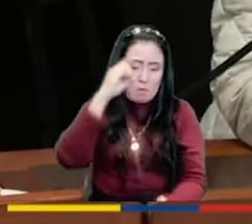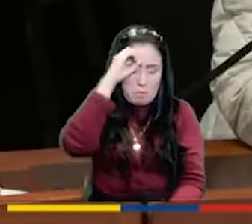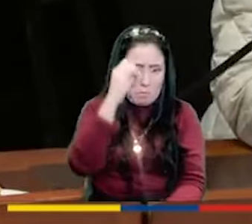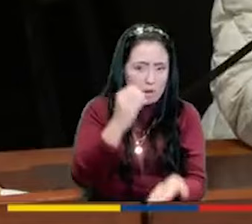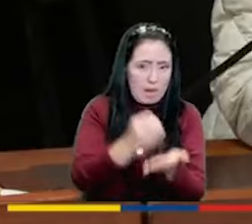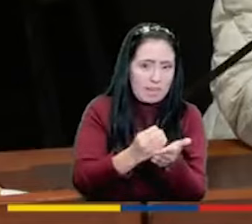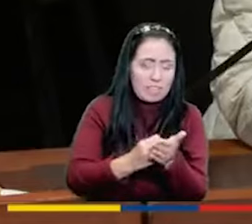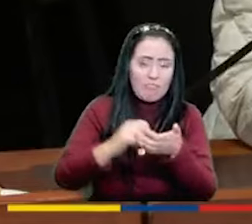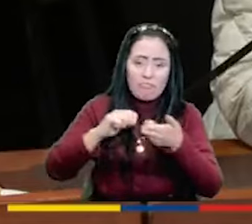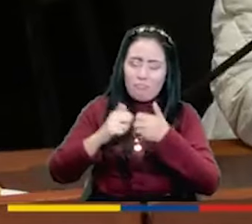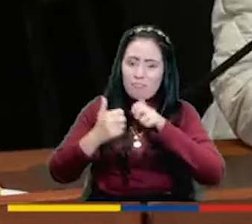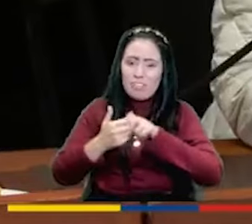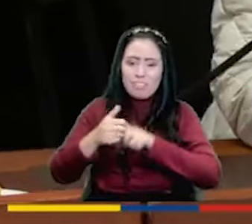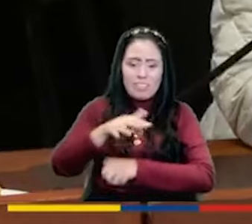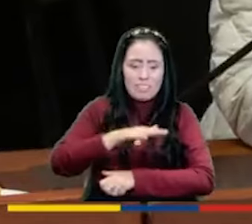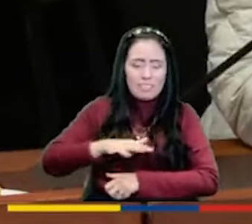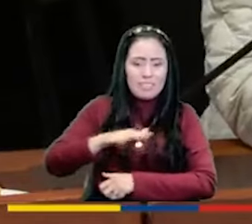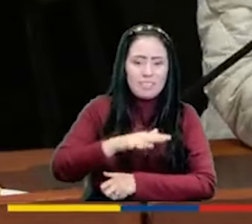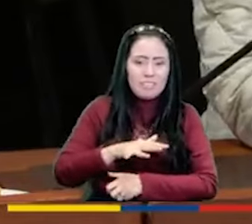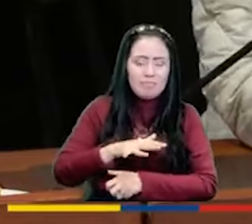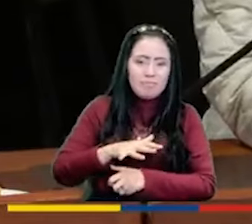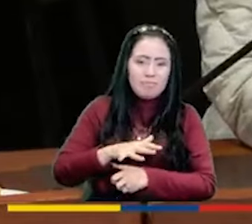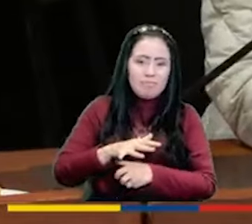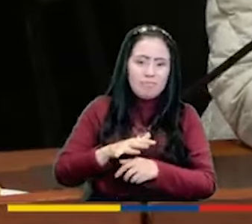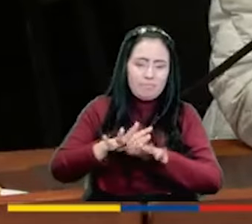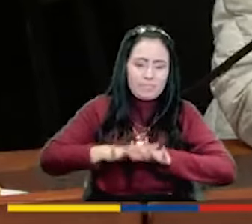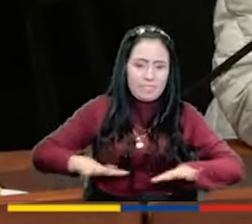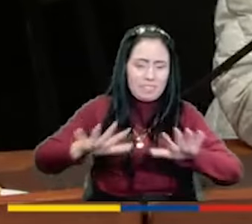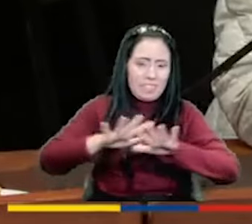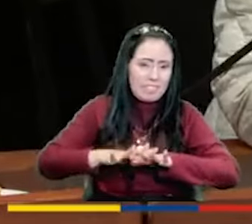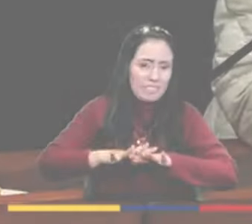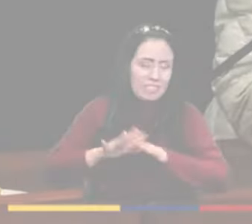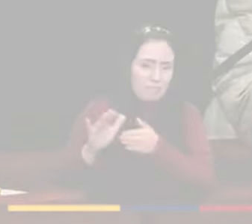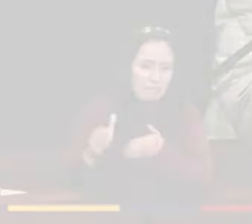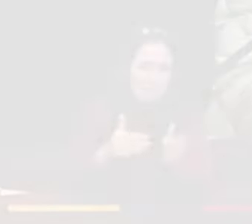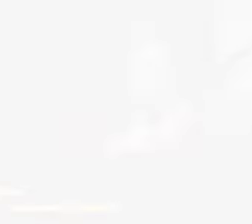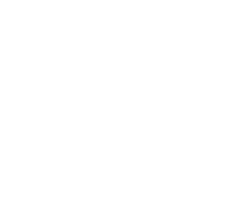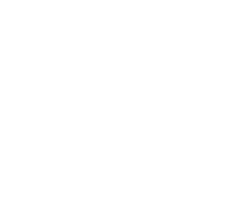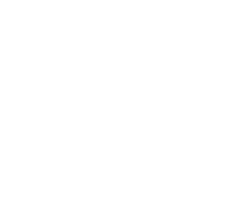planteamientos de las dificultades que he encontrado en la coordinación interinstitucional.